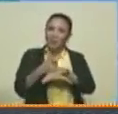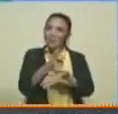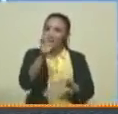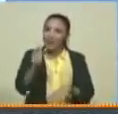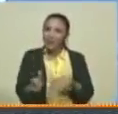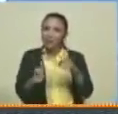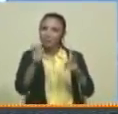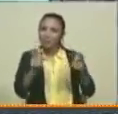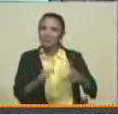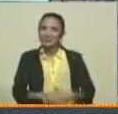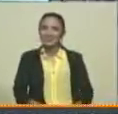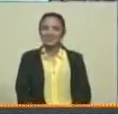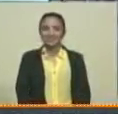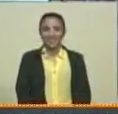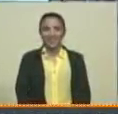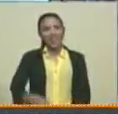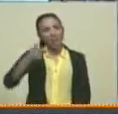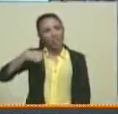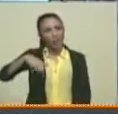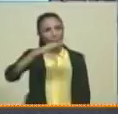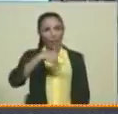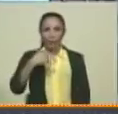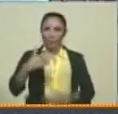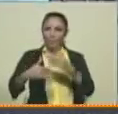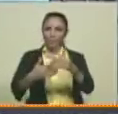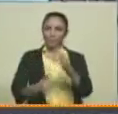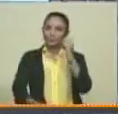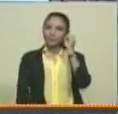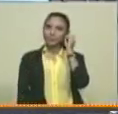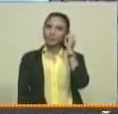el autogobierno popular.